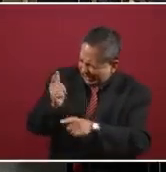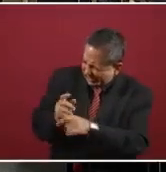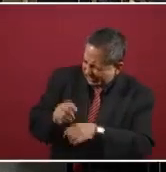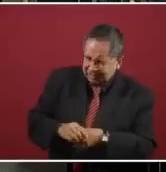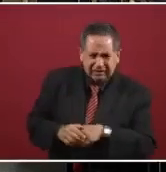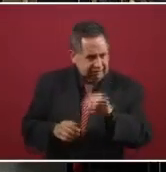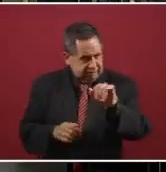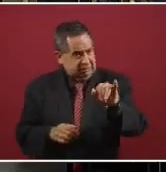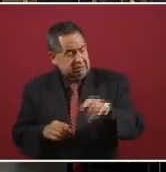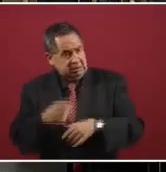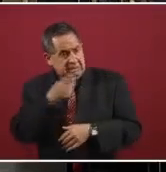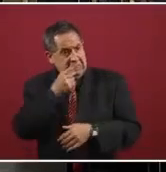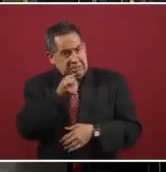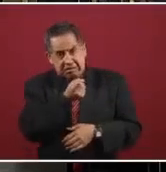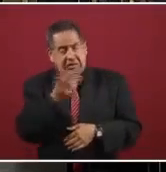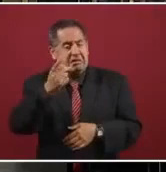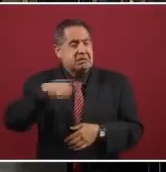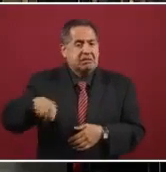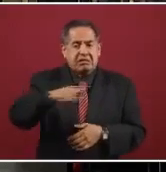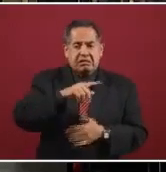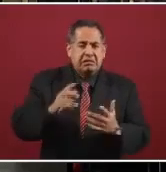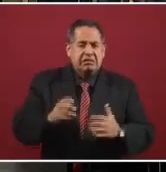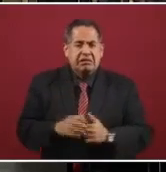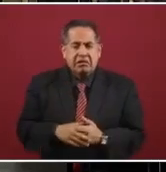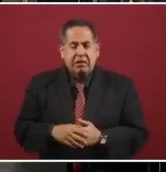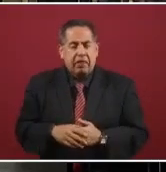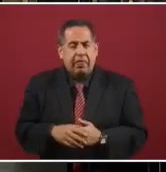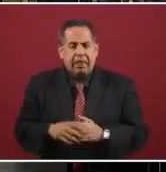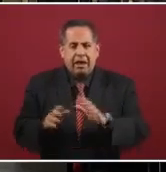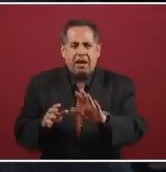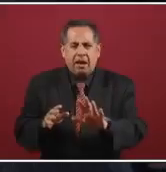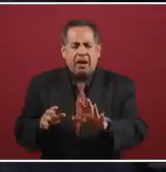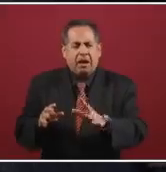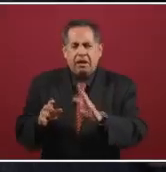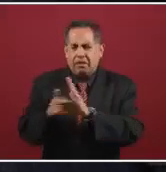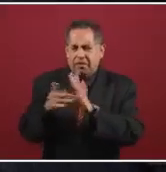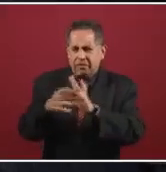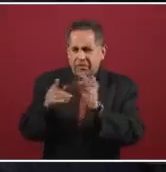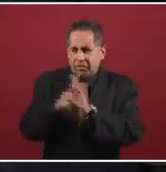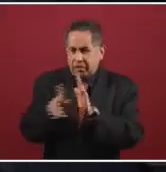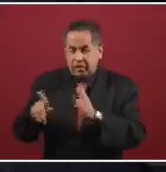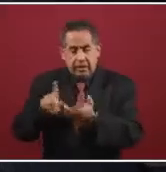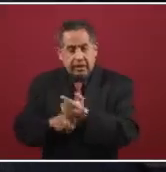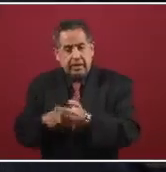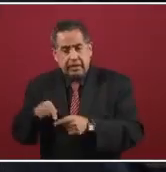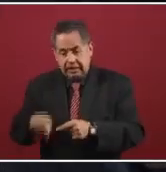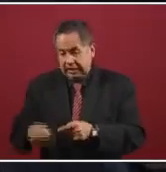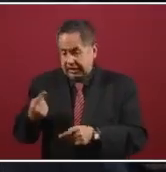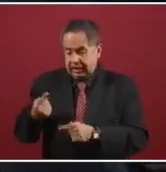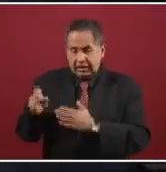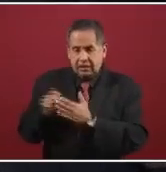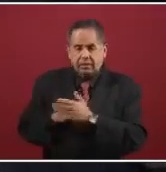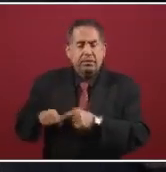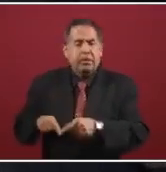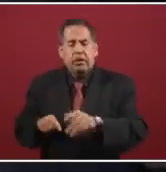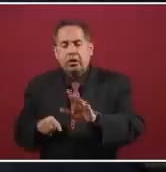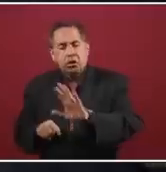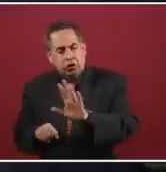reportes de varios diarios. A ver, se está… Pasó el del 3 de julio, el de principio, el de este mes. Se está sucedió.